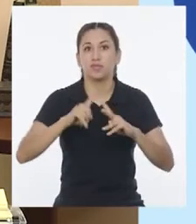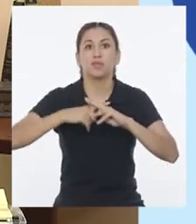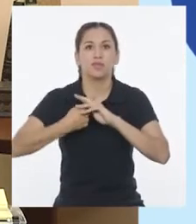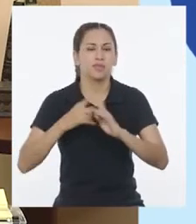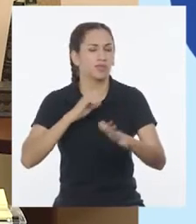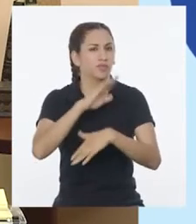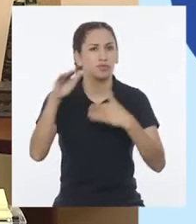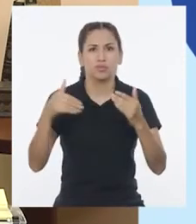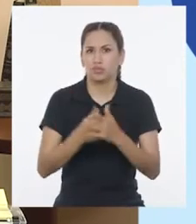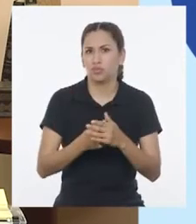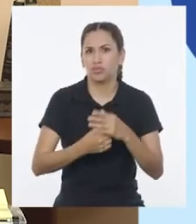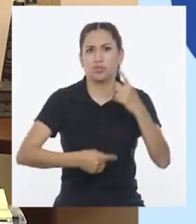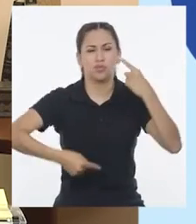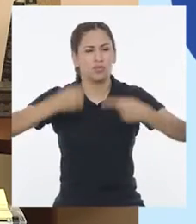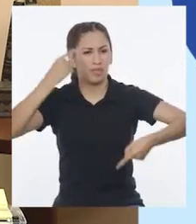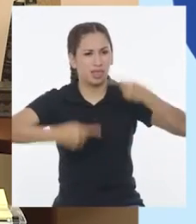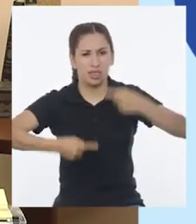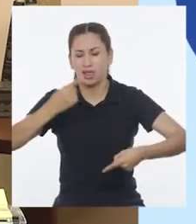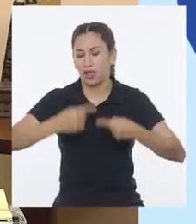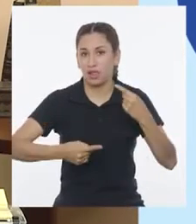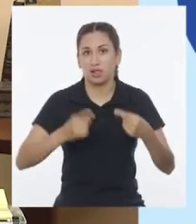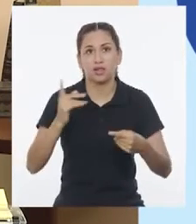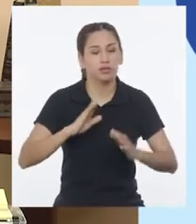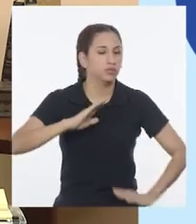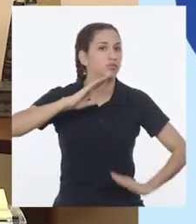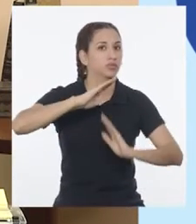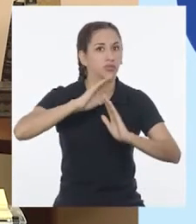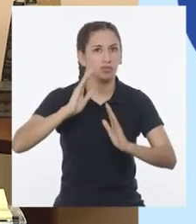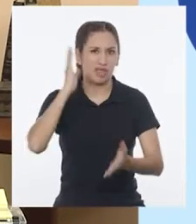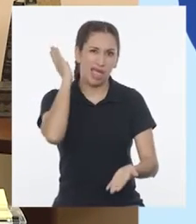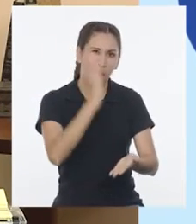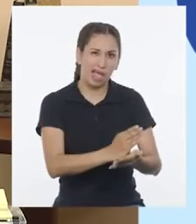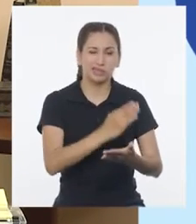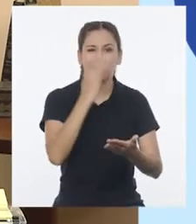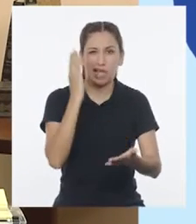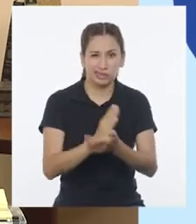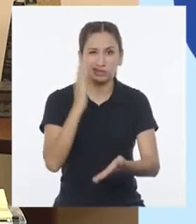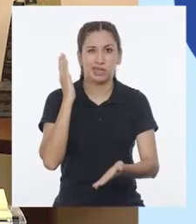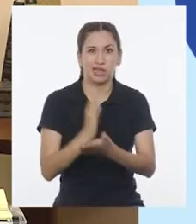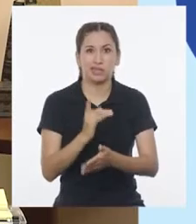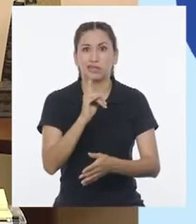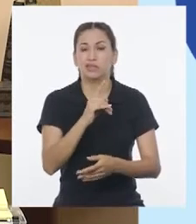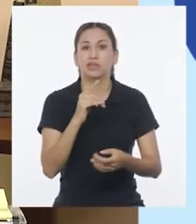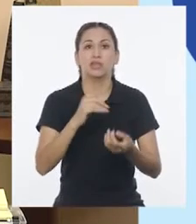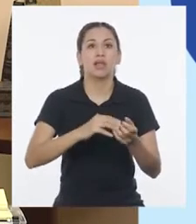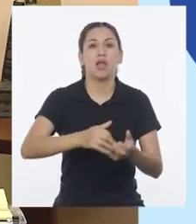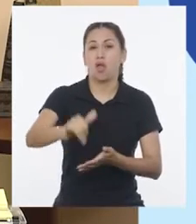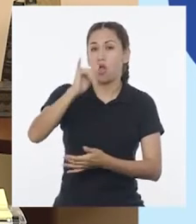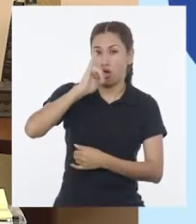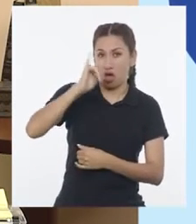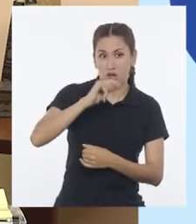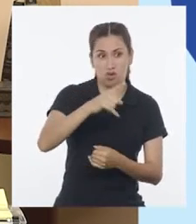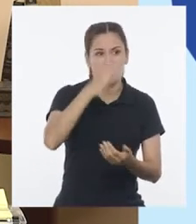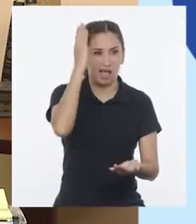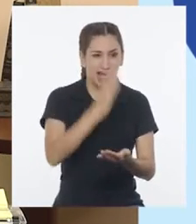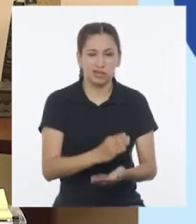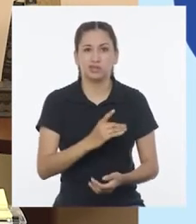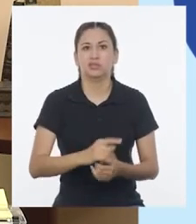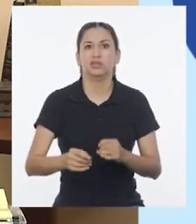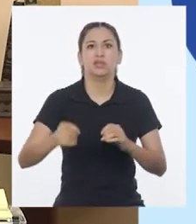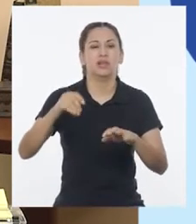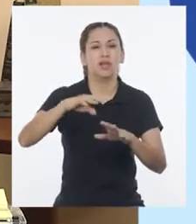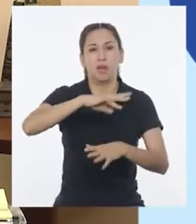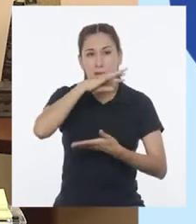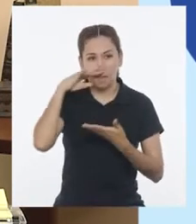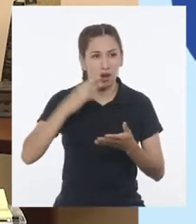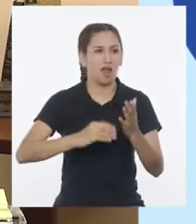en muchos caseríos a resolver todo tipo de disputas locales. Han amonestado a los que consumían